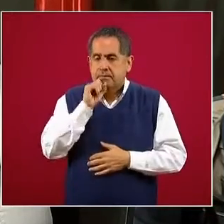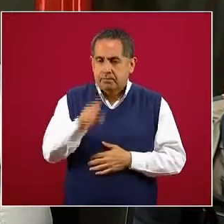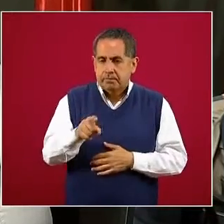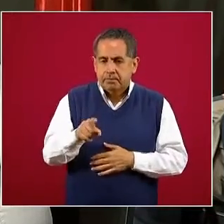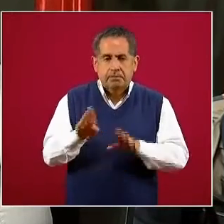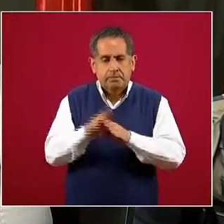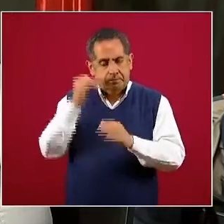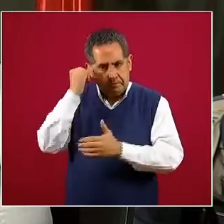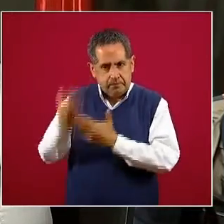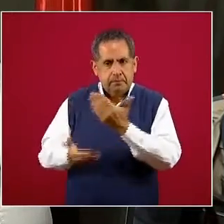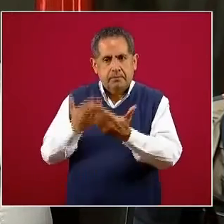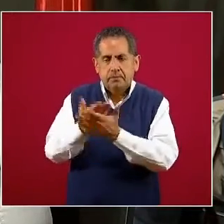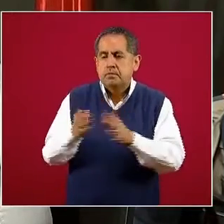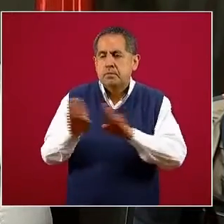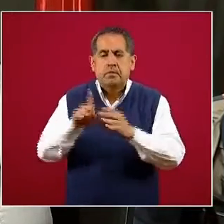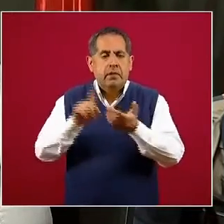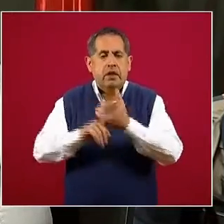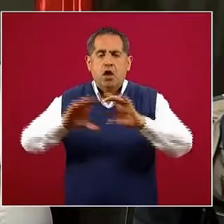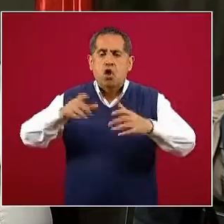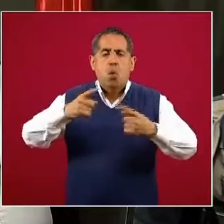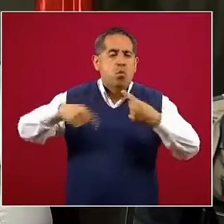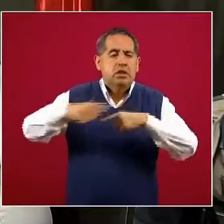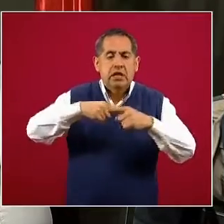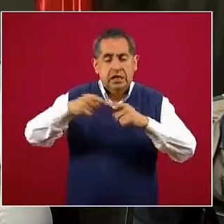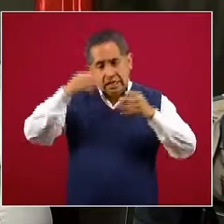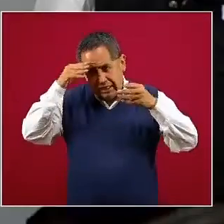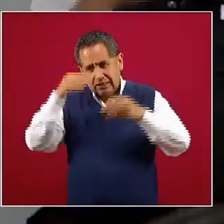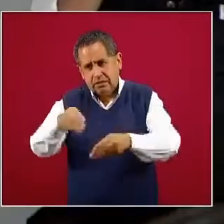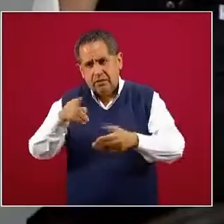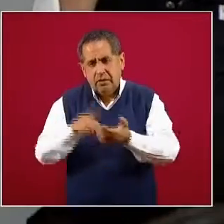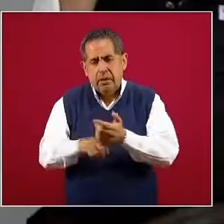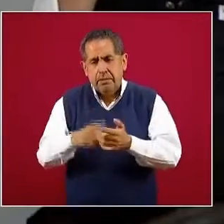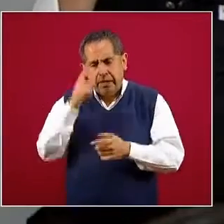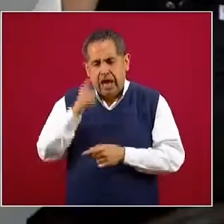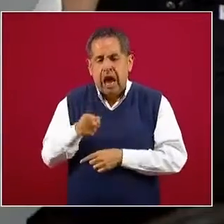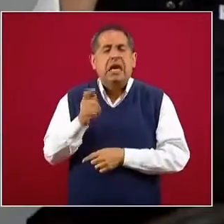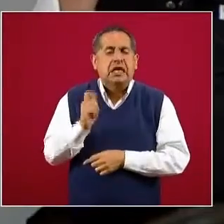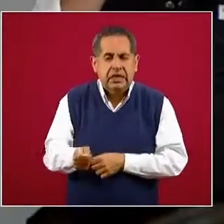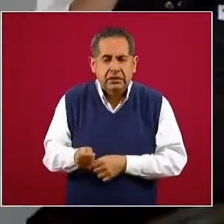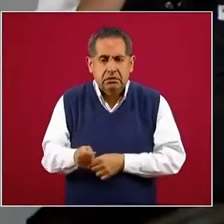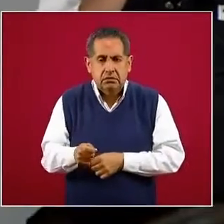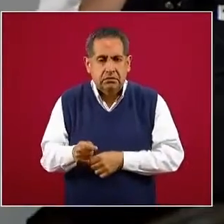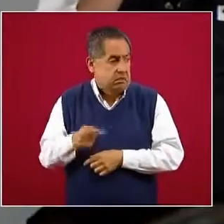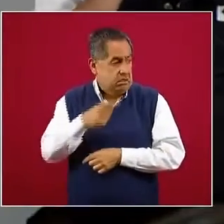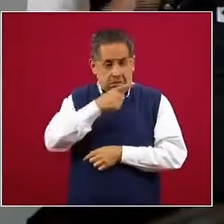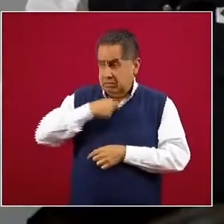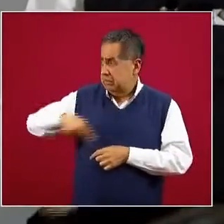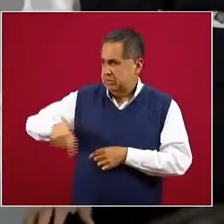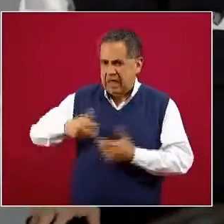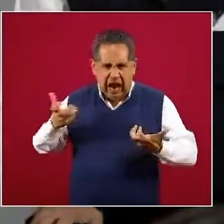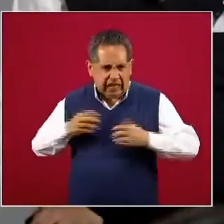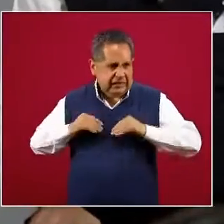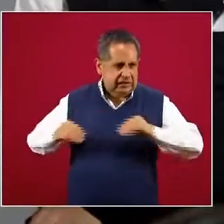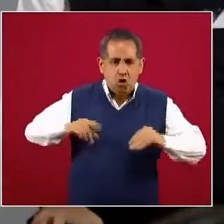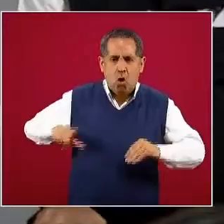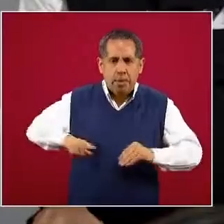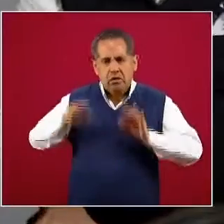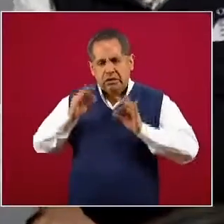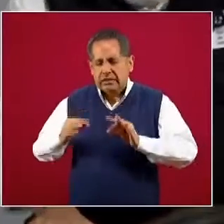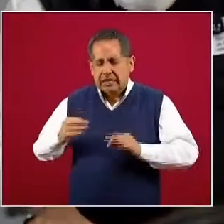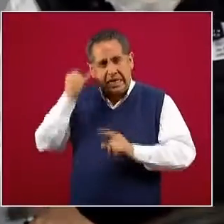que tenemos en la UMF número 6, el nuevo que acabamos de habilitar, es en los propios